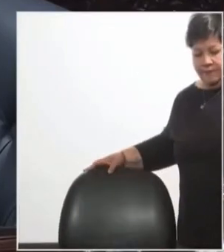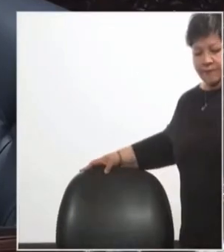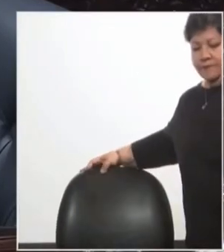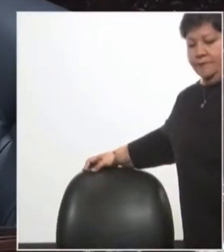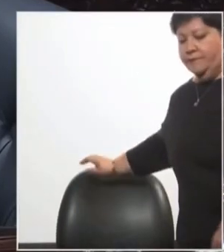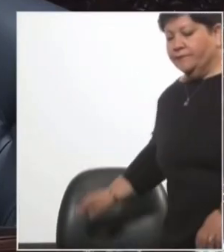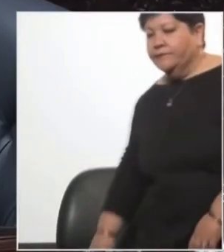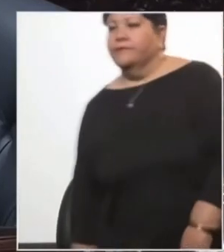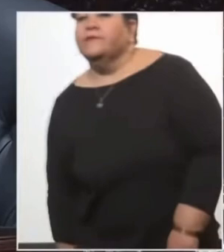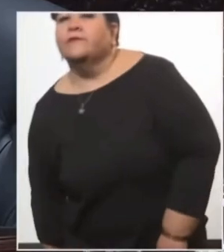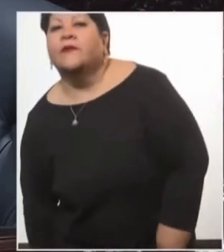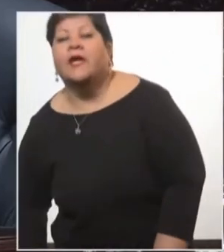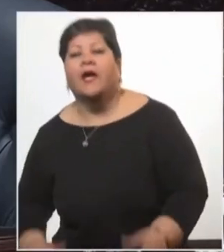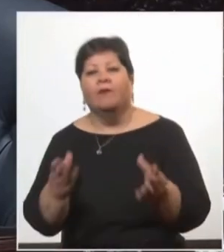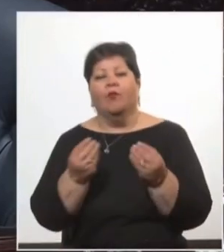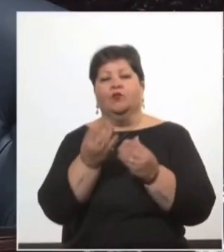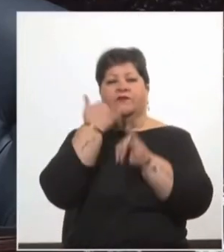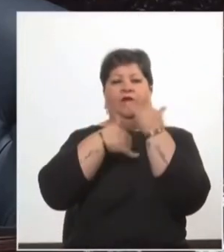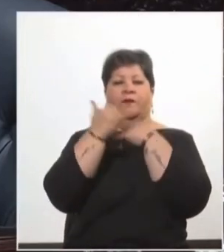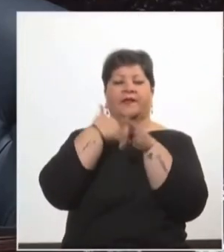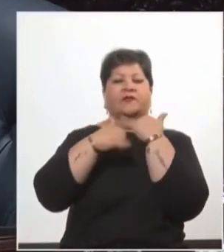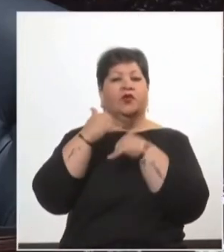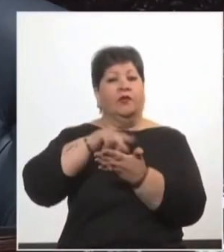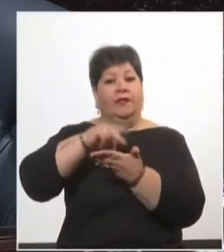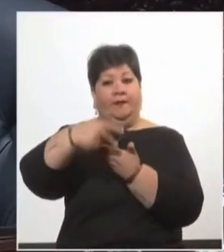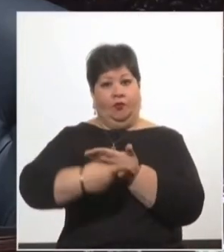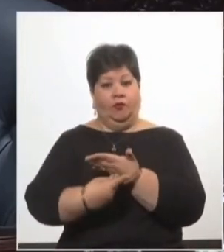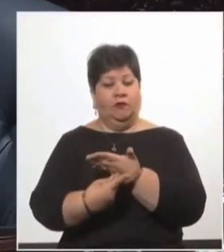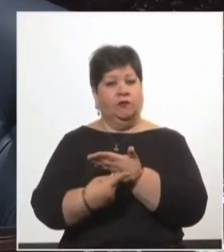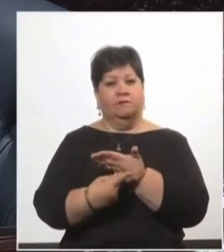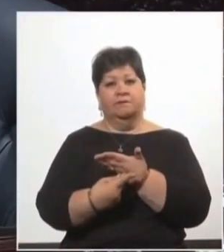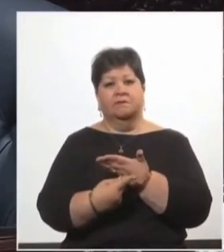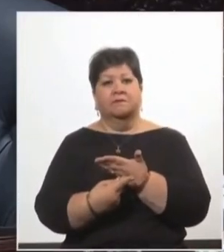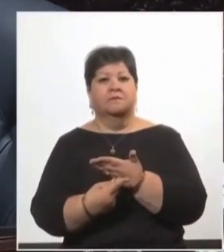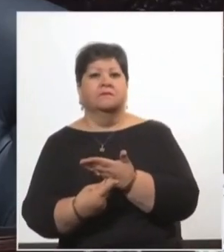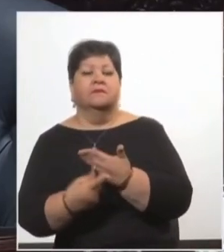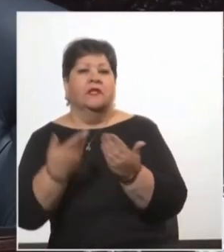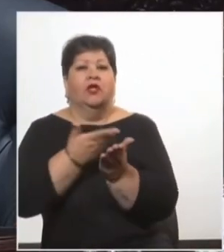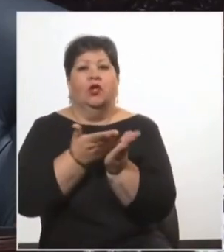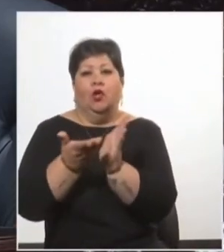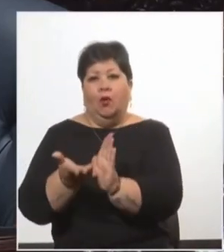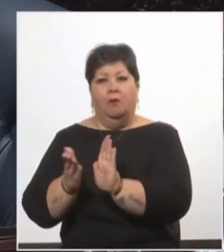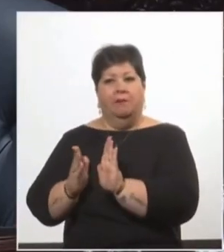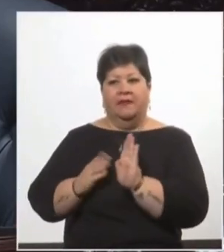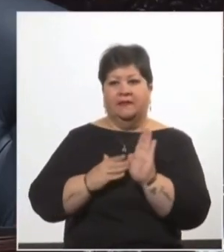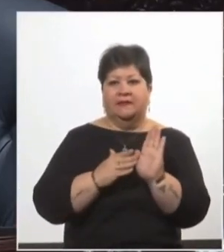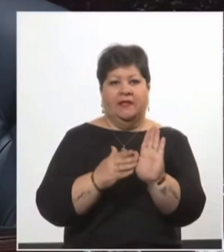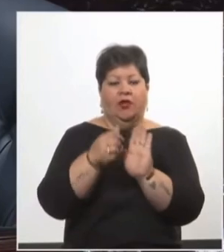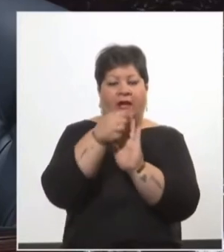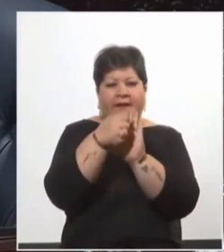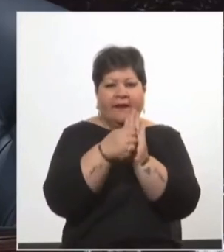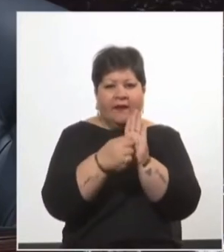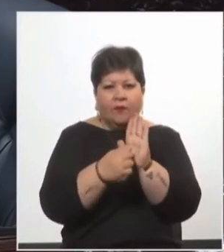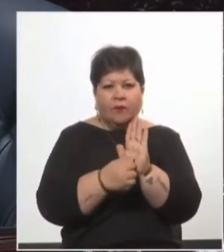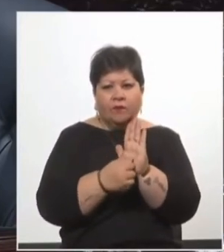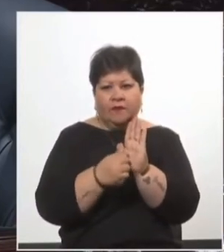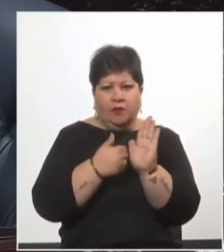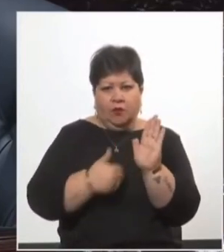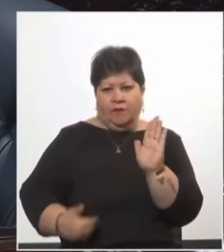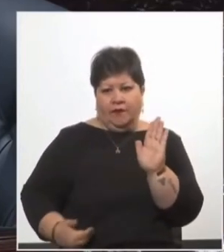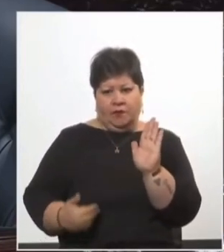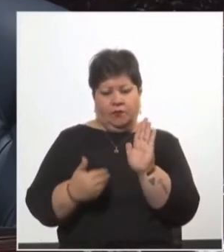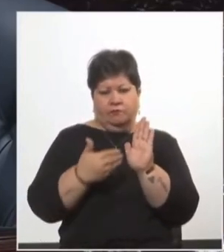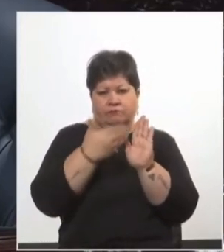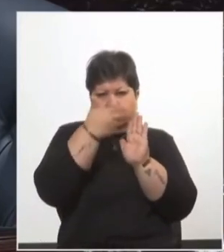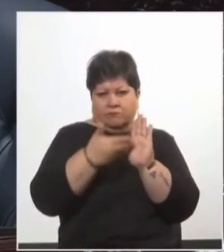Hay capítulos enteros de este proyecto que no fueron siquiera presentados artículo por el gobierno, que